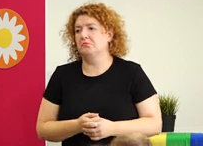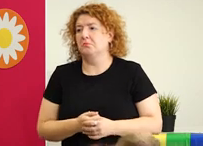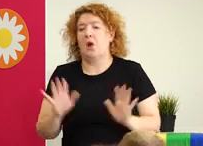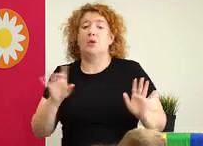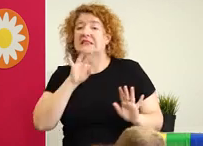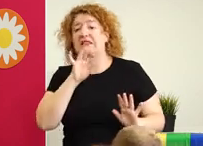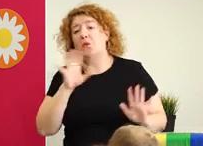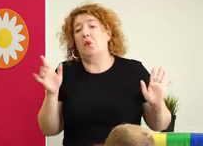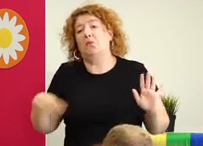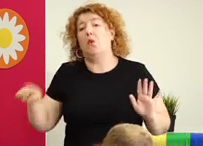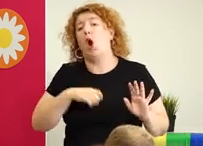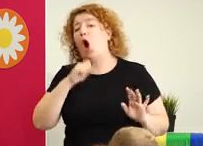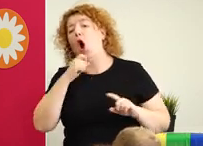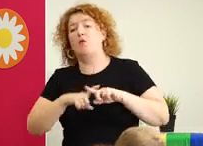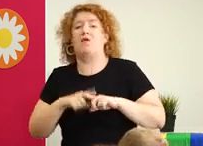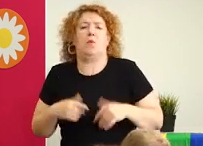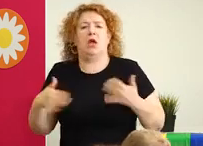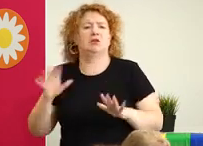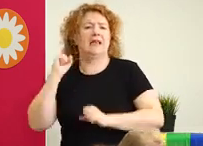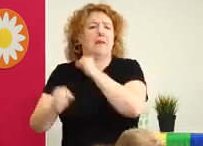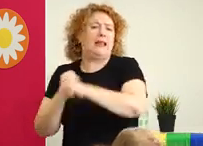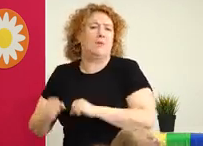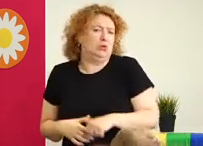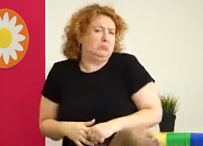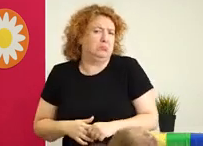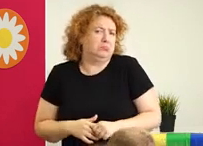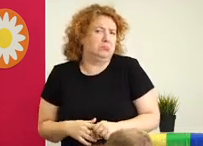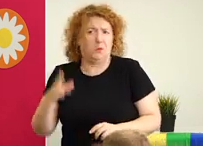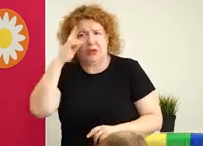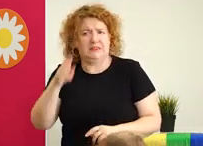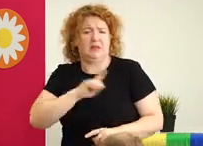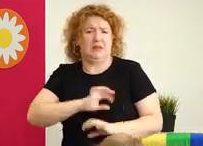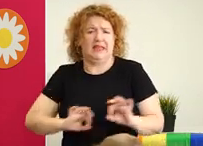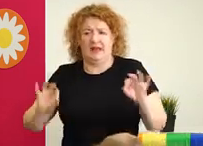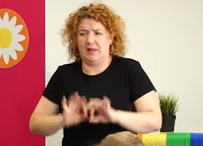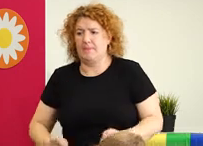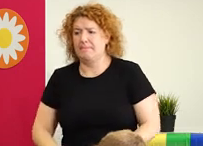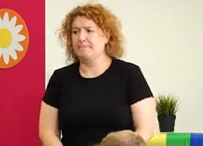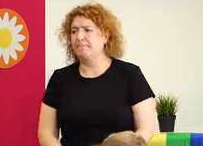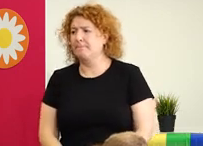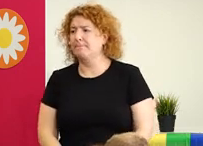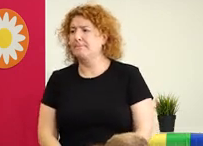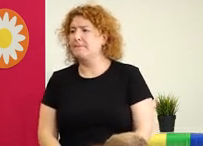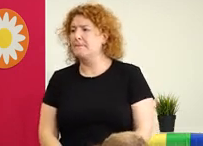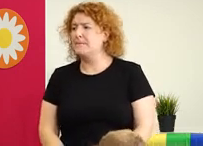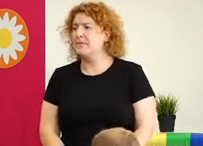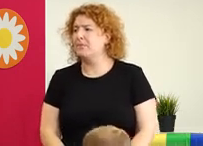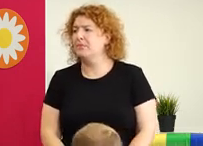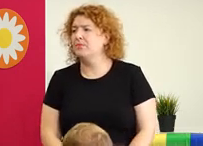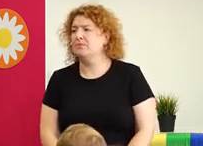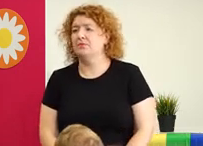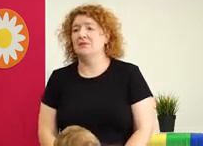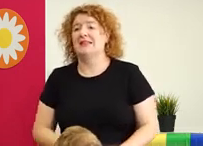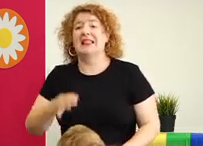contentos y satisfechos de que, bueno, como son homófobos les vamos a matar porque no nos respetan. Pero